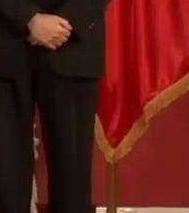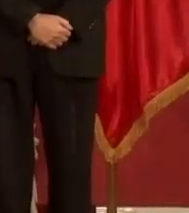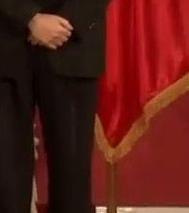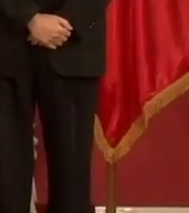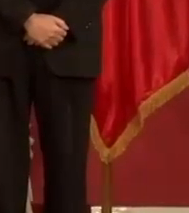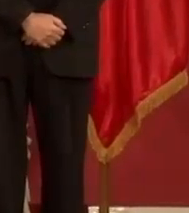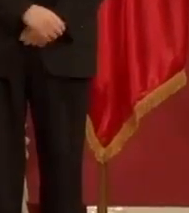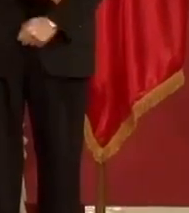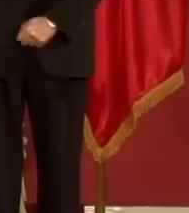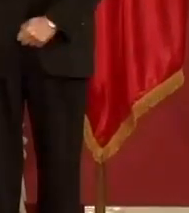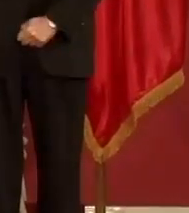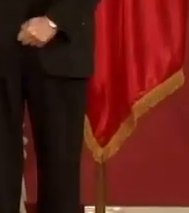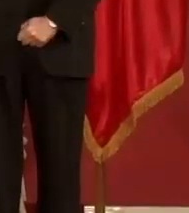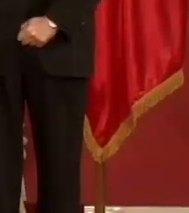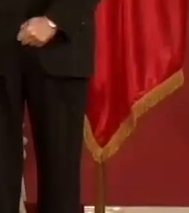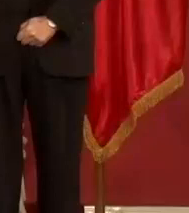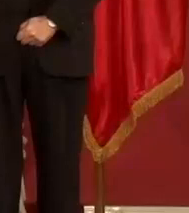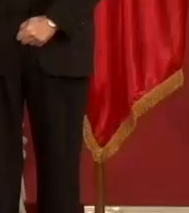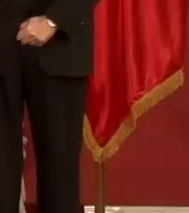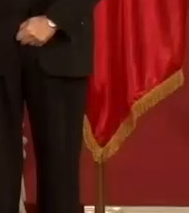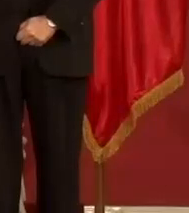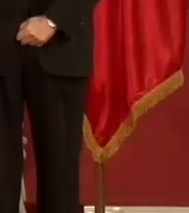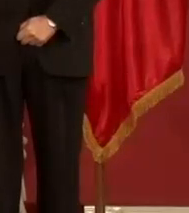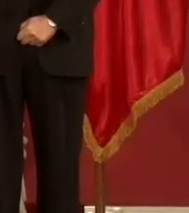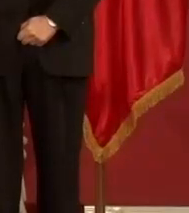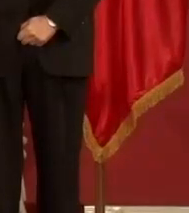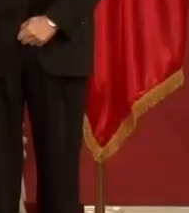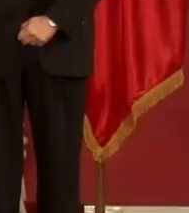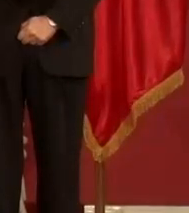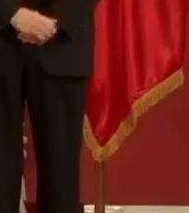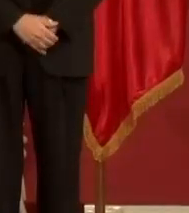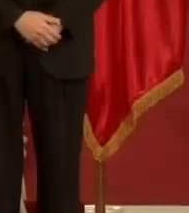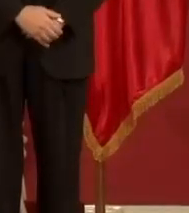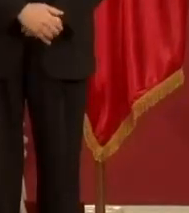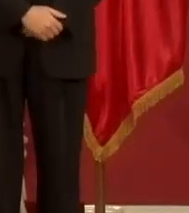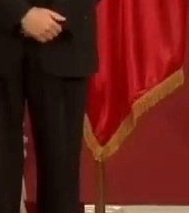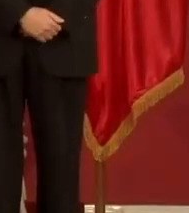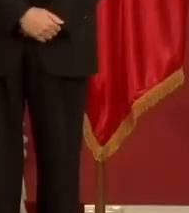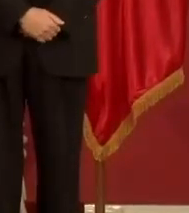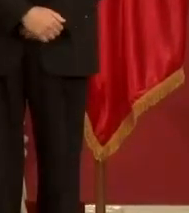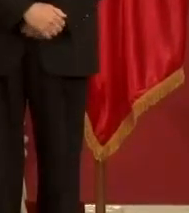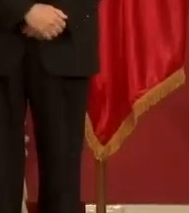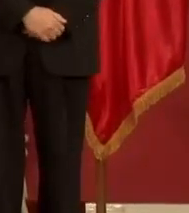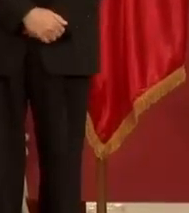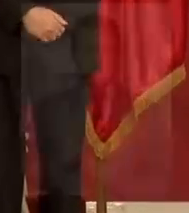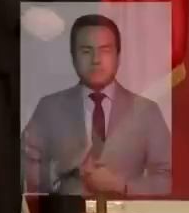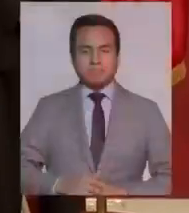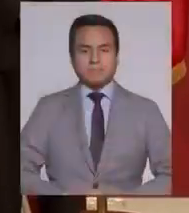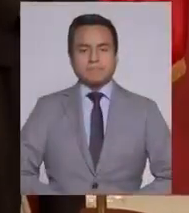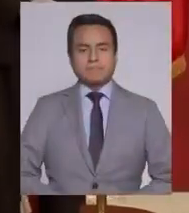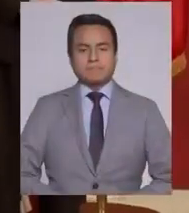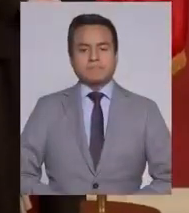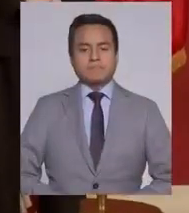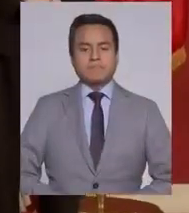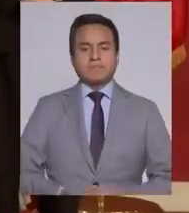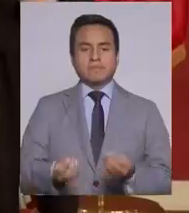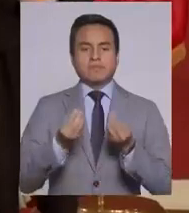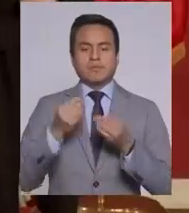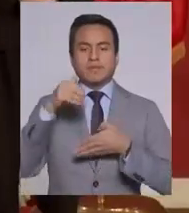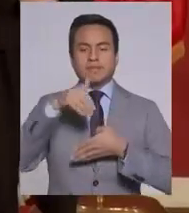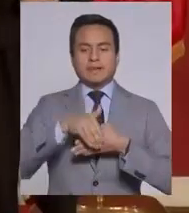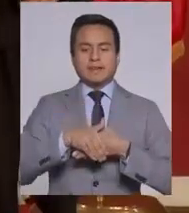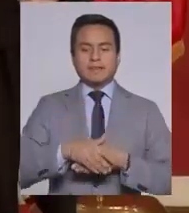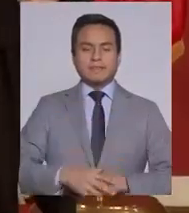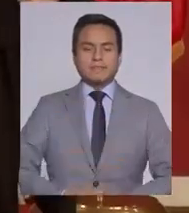presidente Sebastián Piñera va a anunciar el envío de un proyecto de ley en beneficio a las familias. Vamos a escuchar. Piñera Echenique. Muy buenas